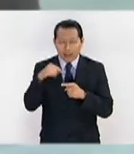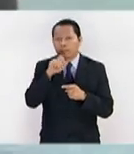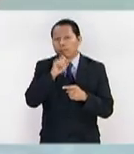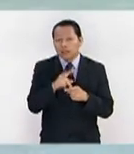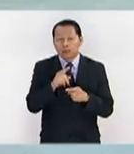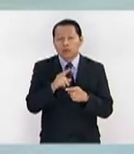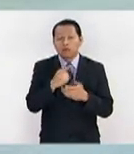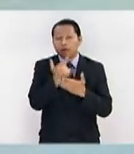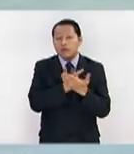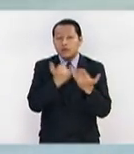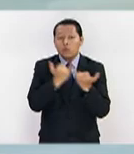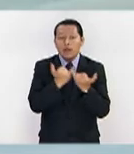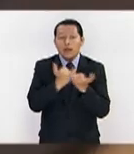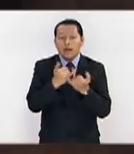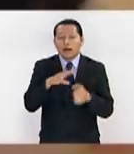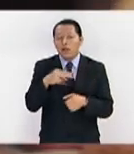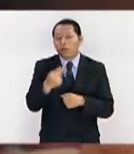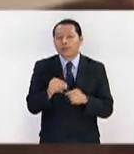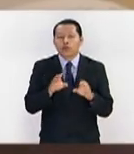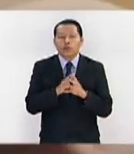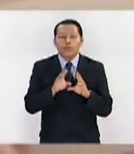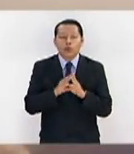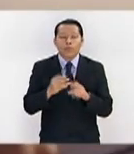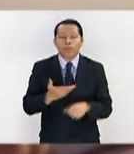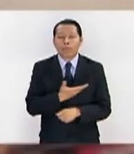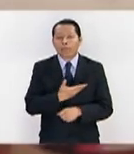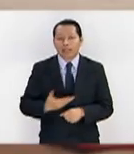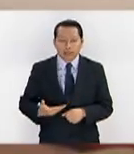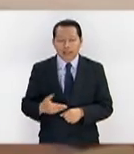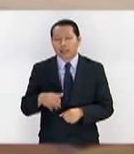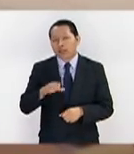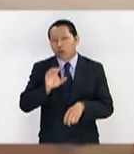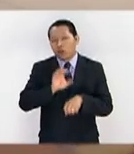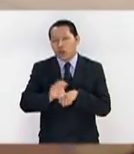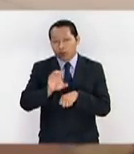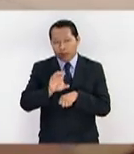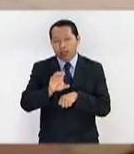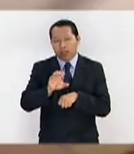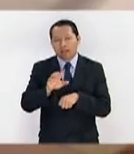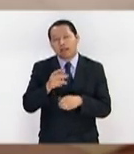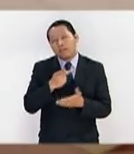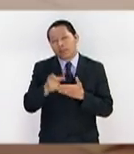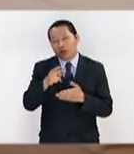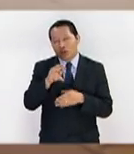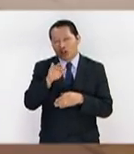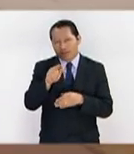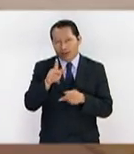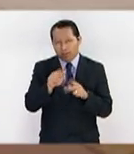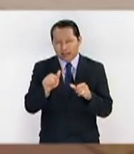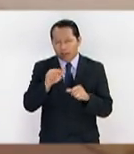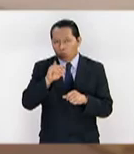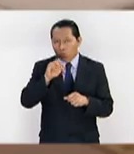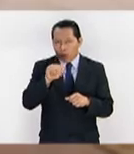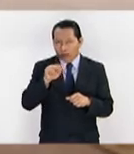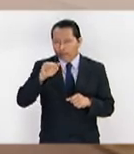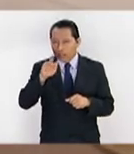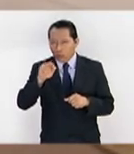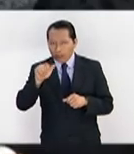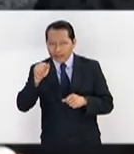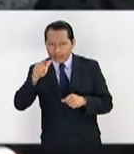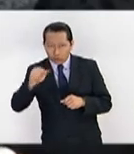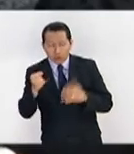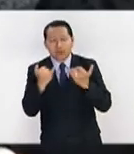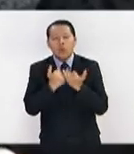También aparecen nombres como el del presidente de Colombia y Premio Nobel de la Paz, Juan Manuel Santos, y también